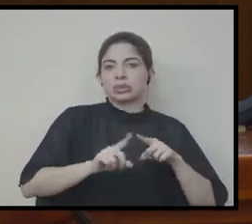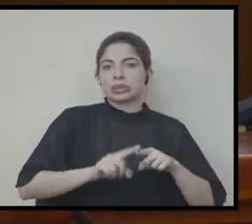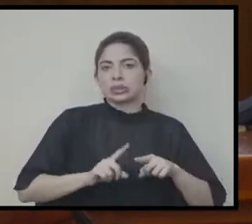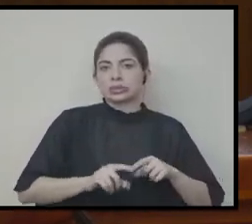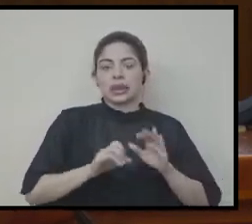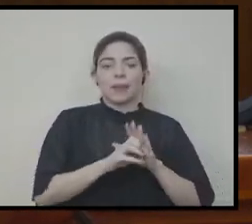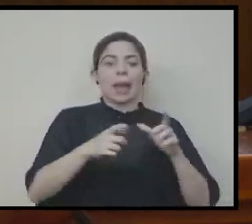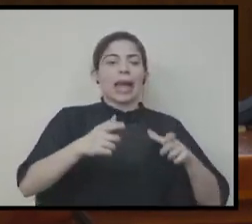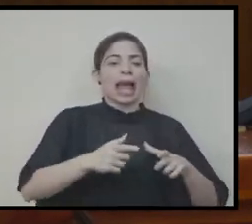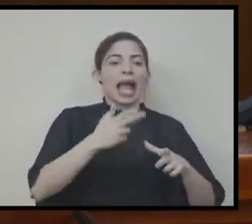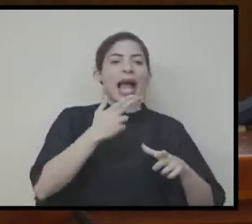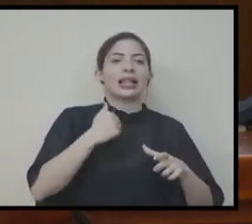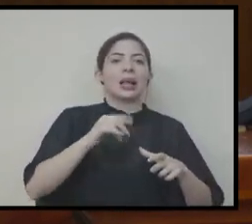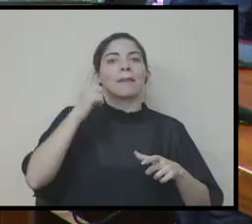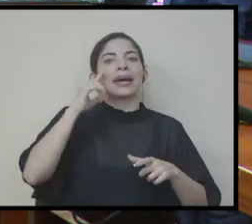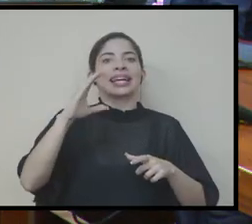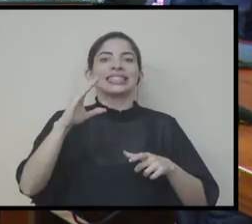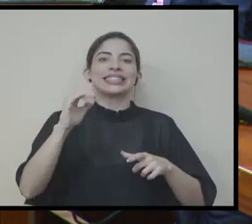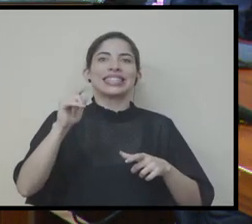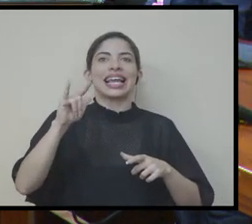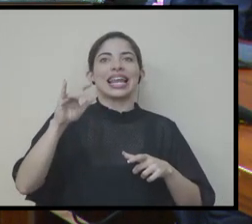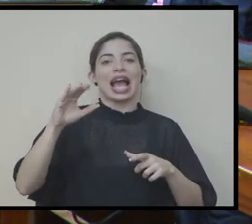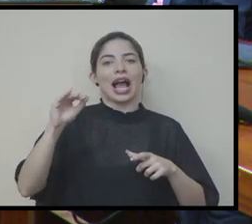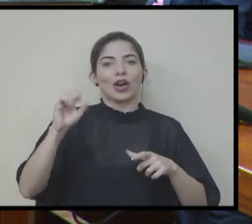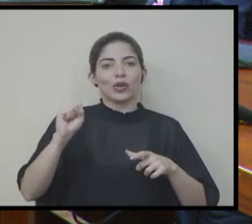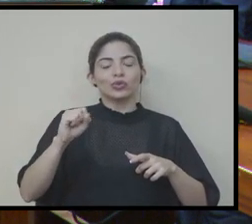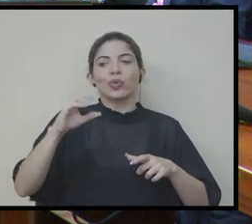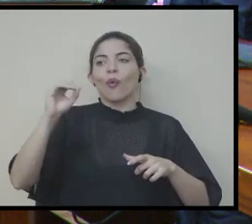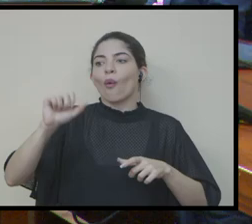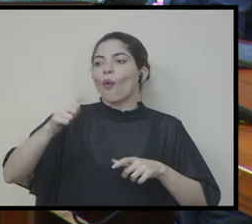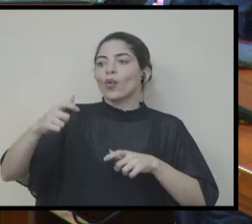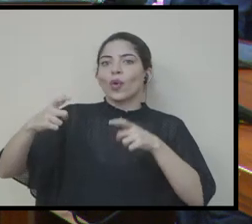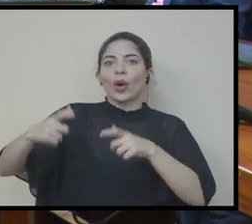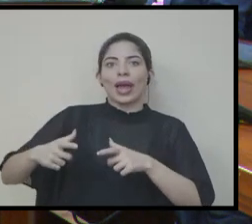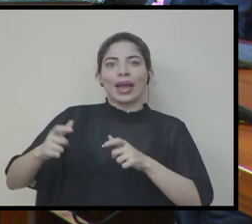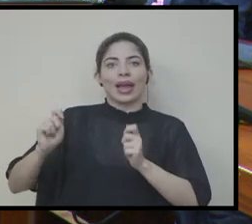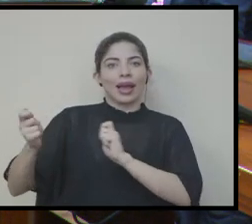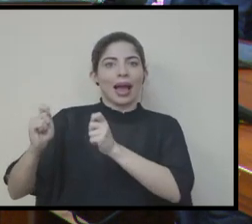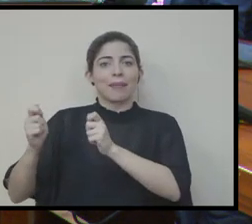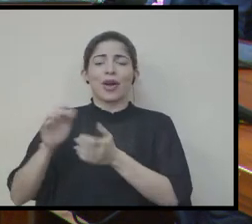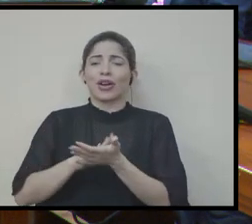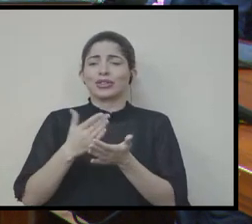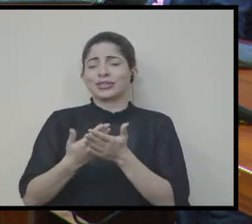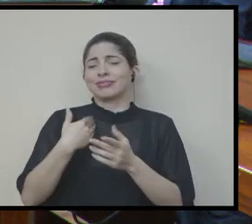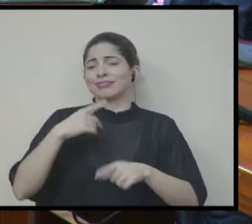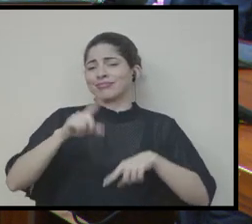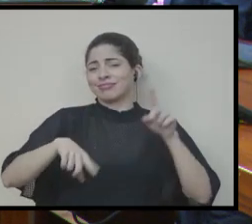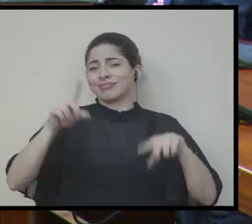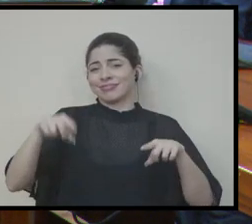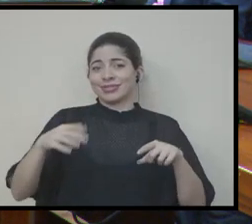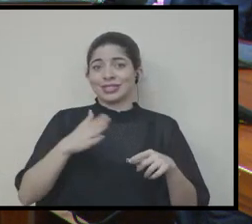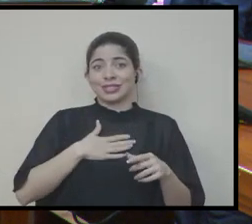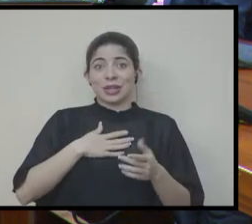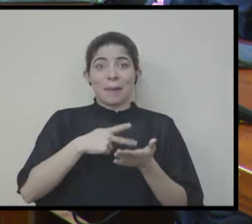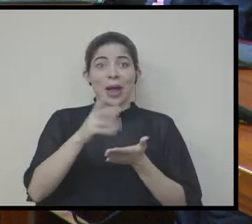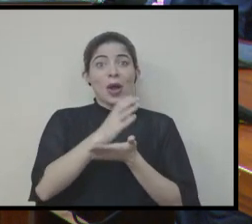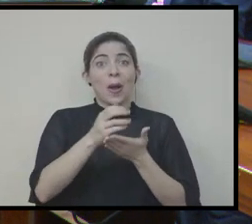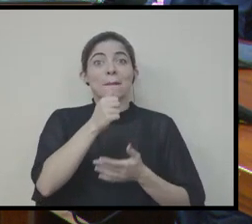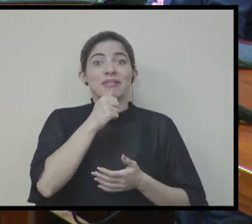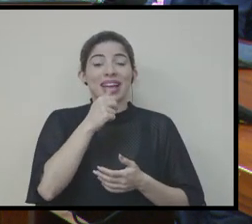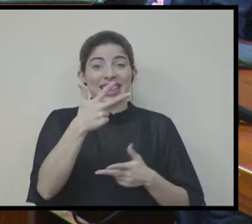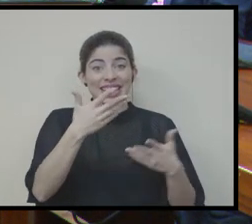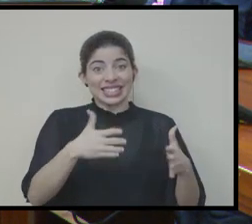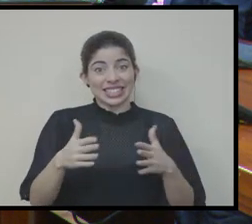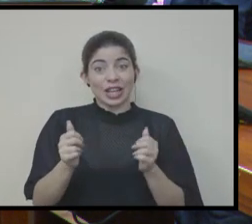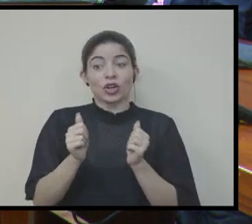sacar el queque de antaño celíaco, puede sacar, me explico, usted puede, a partir, la cocina da para todo, ¿verdad? Yo pagué colegio privado a tres hijos